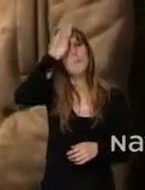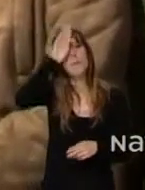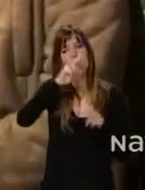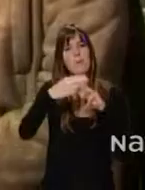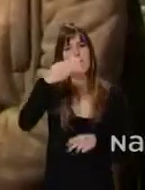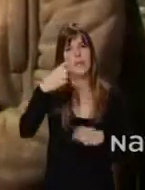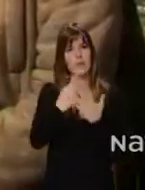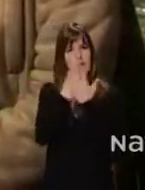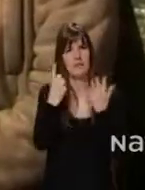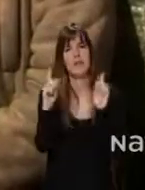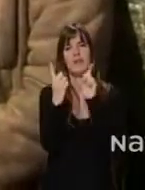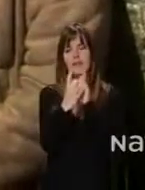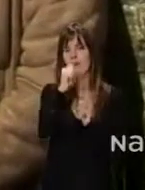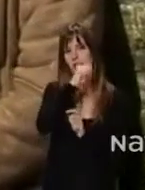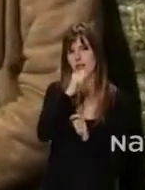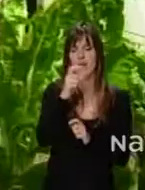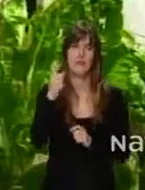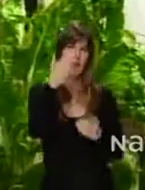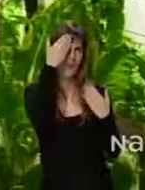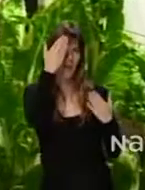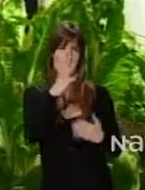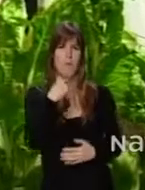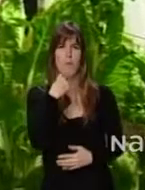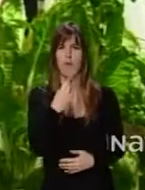Benedicto XVI y le ha felicitado por su buena voz.